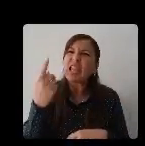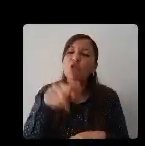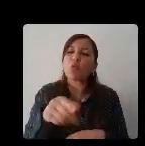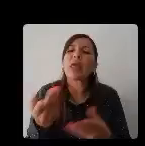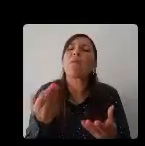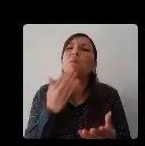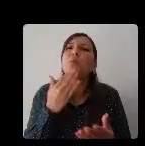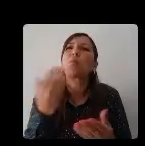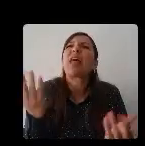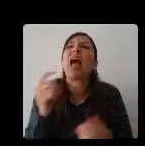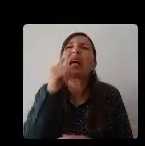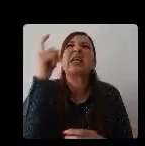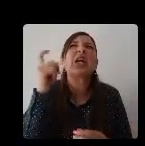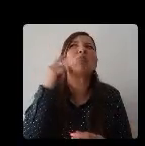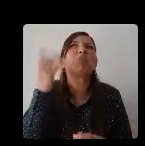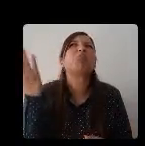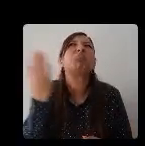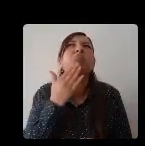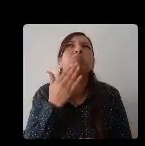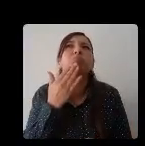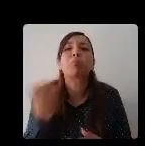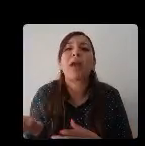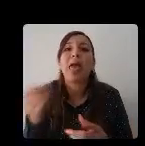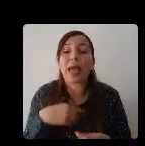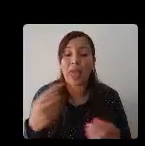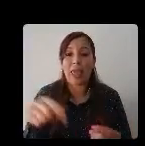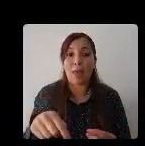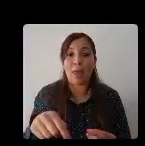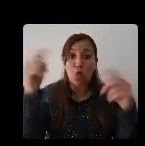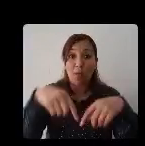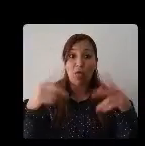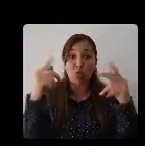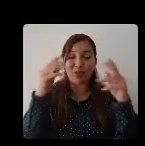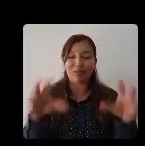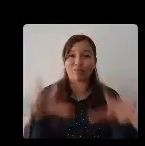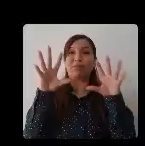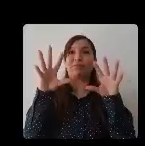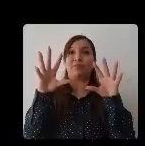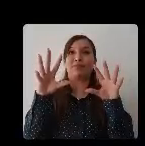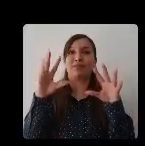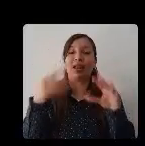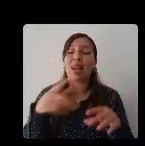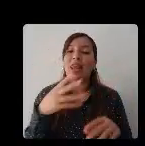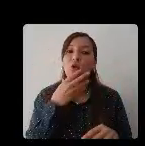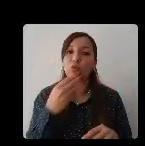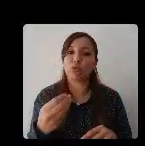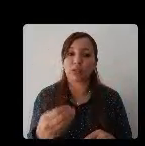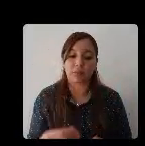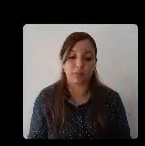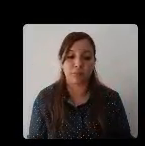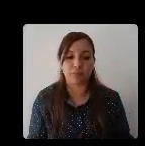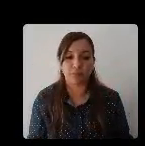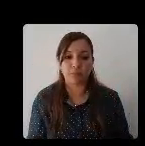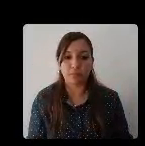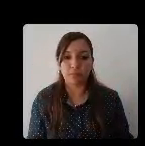conocer, ahí decimos, cuéntanos, cuéntanos, no, le digo, cuando viene siempre en Moibamba, me dice, cuéntanos, visita para que conozcas, ahí vas a vivirlo, le